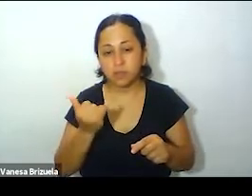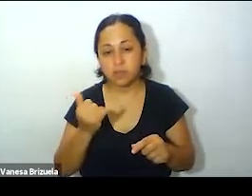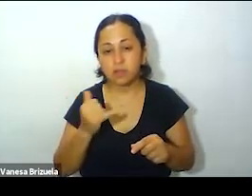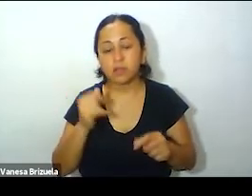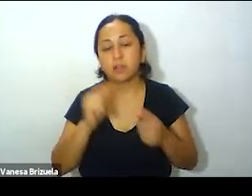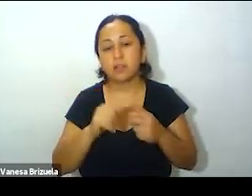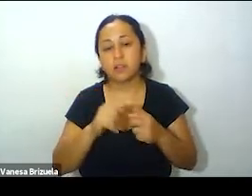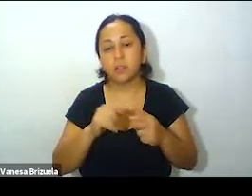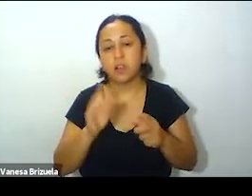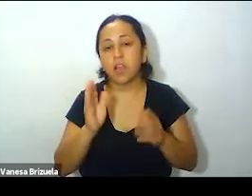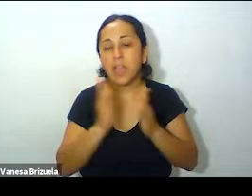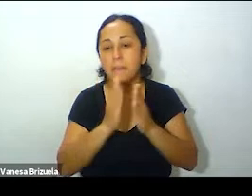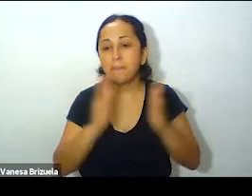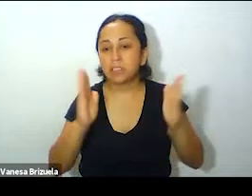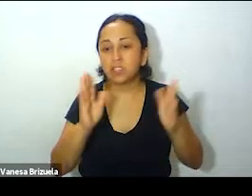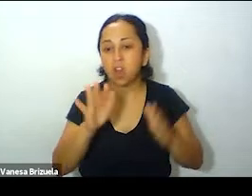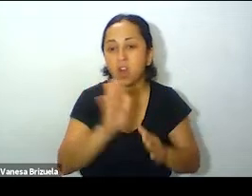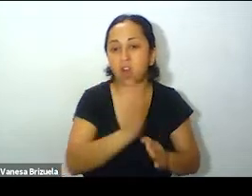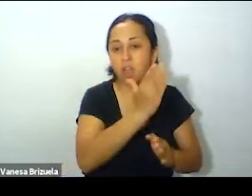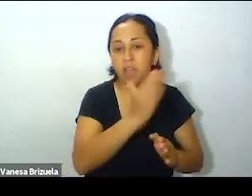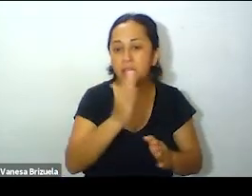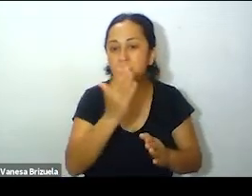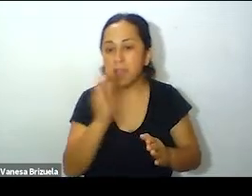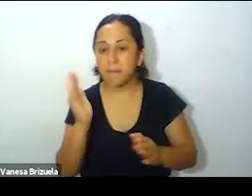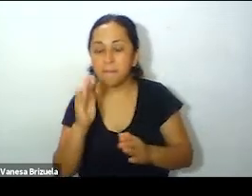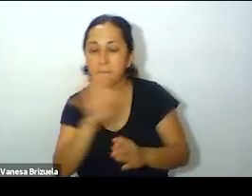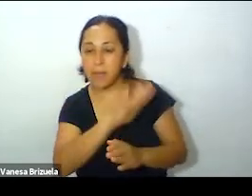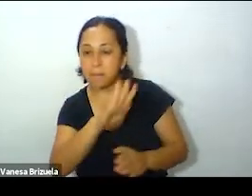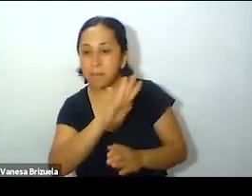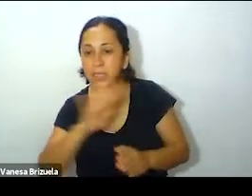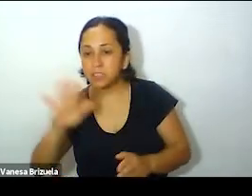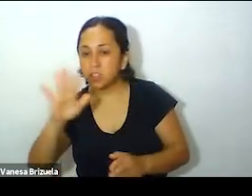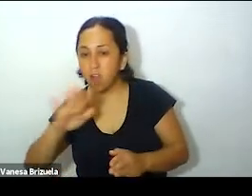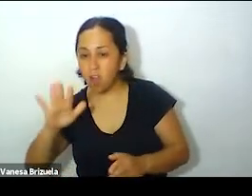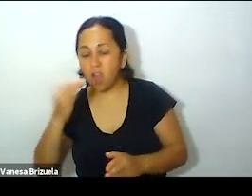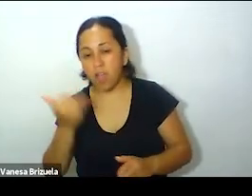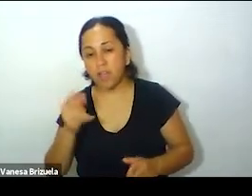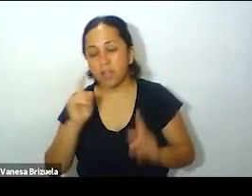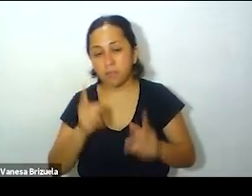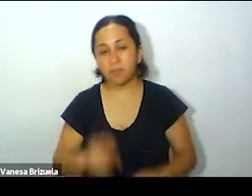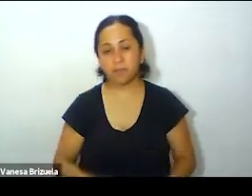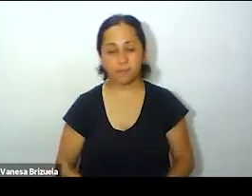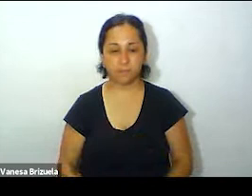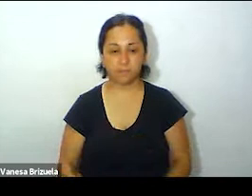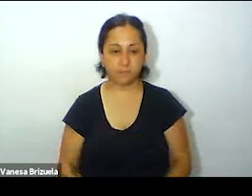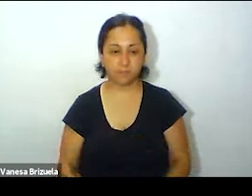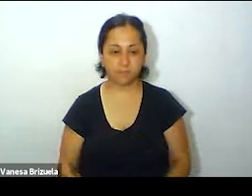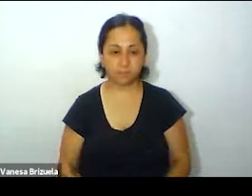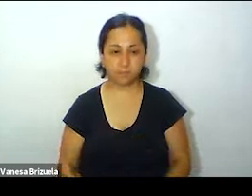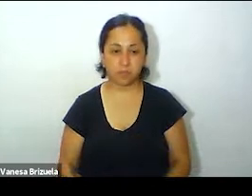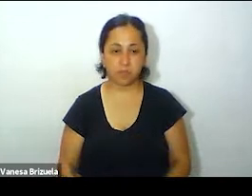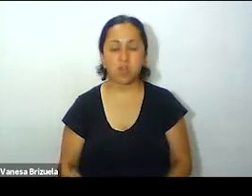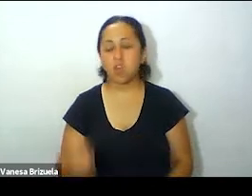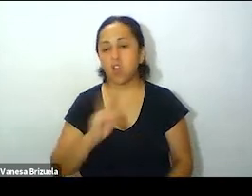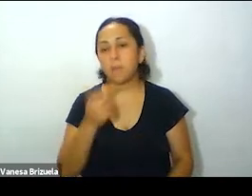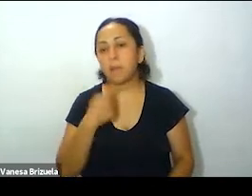diseño un poquito más de espacio entre las letras. Entonces, siempre varía un poco. No porque